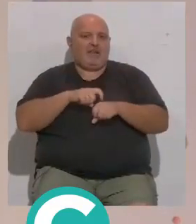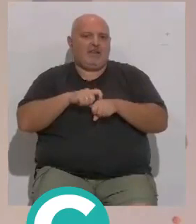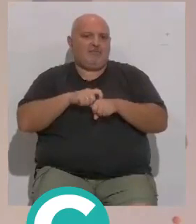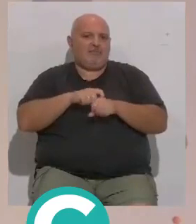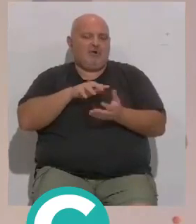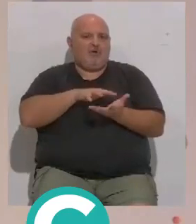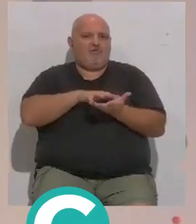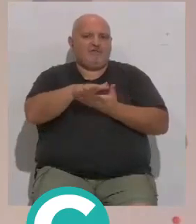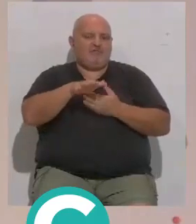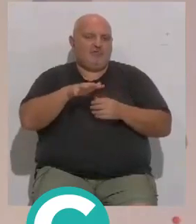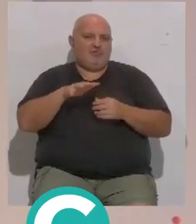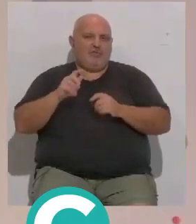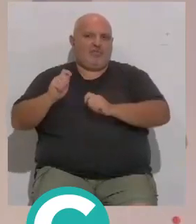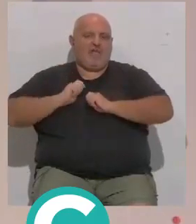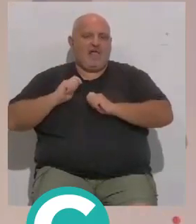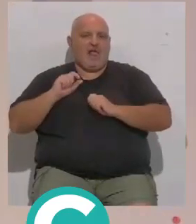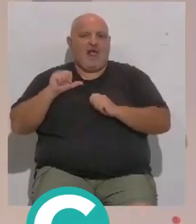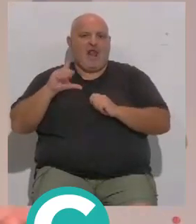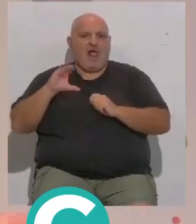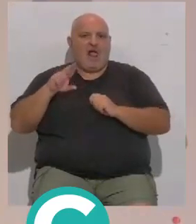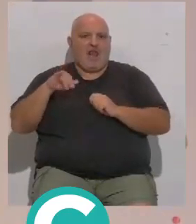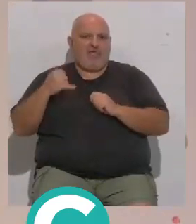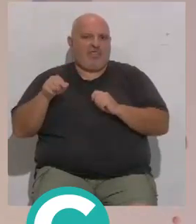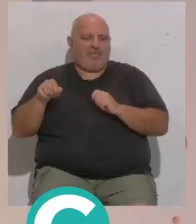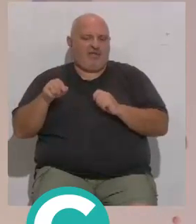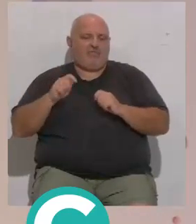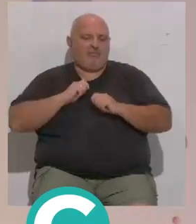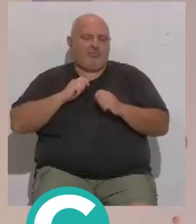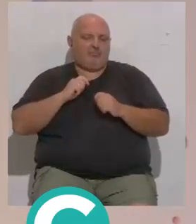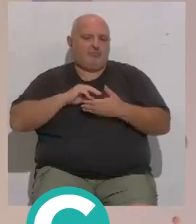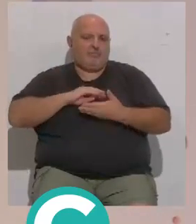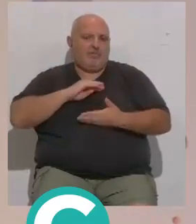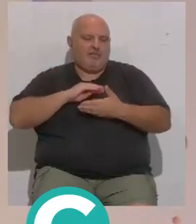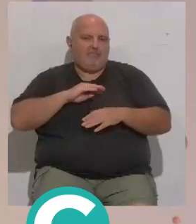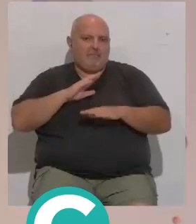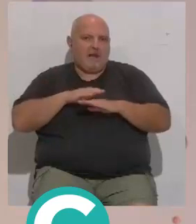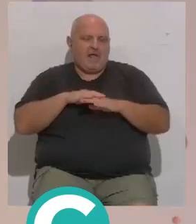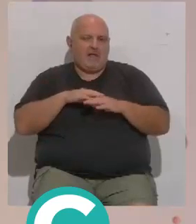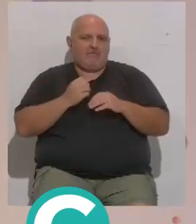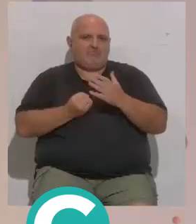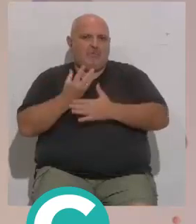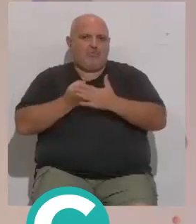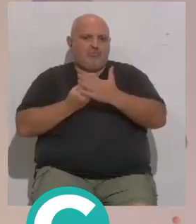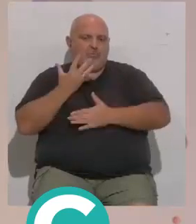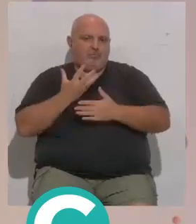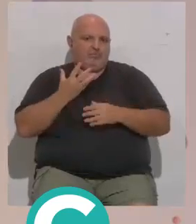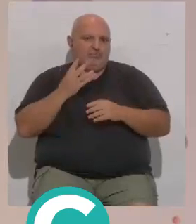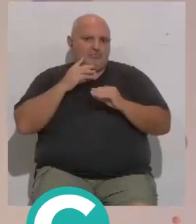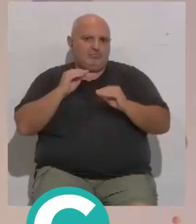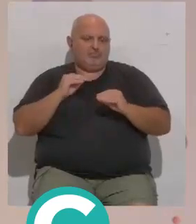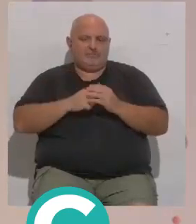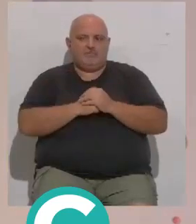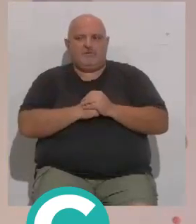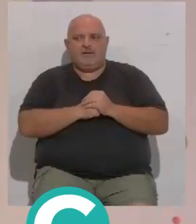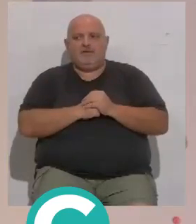da un aporte realmente vital dentro de la capacidad que tiene para generar y de los elementos que tiene en esa